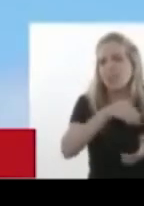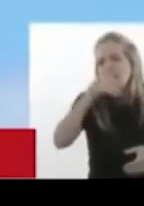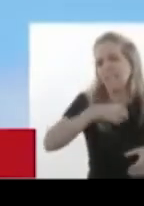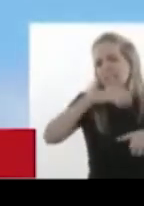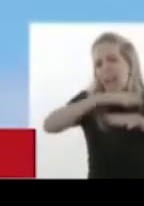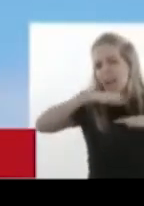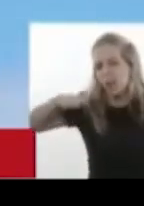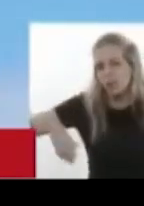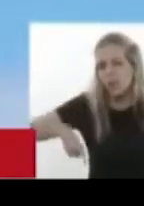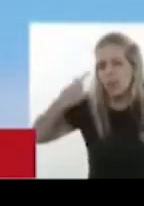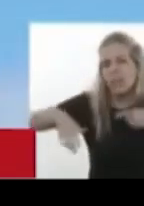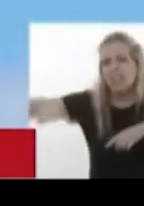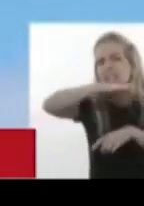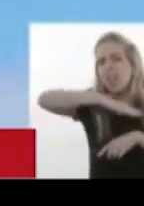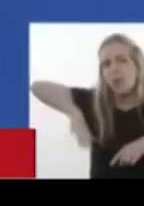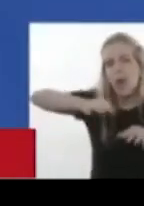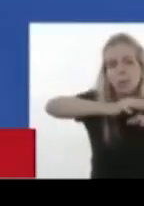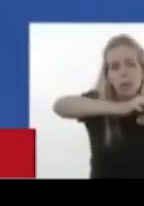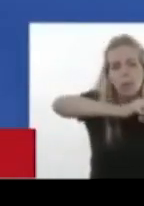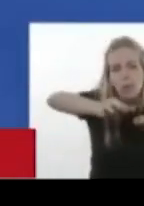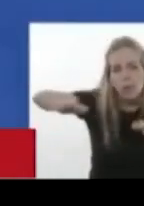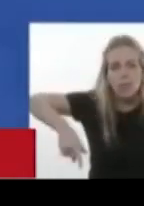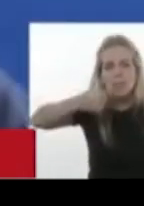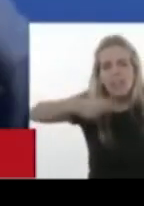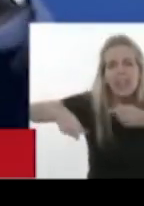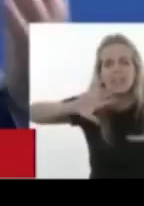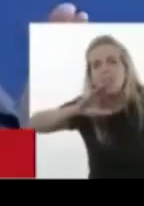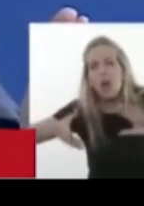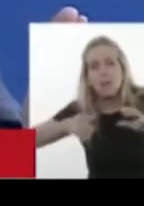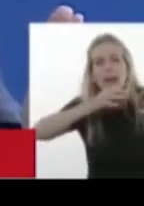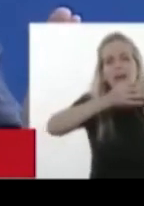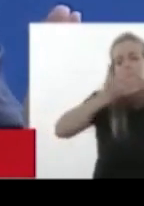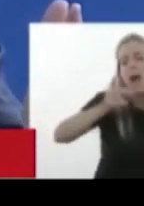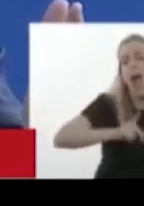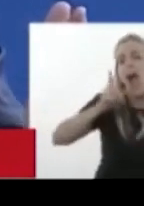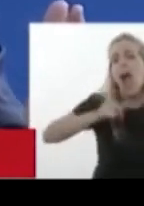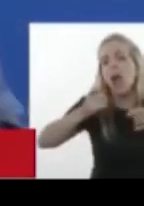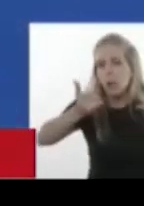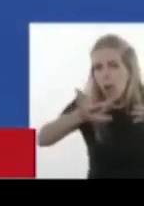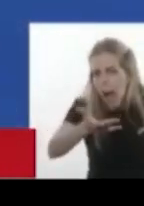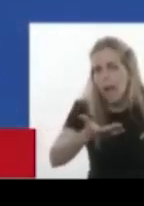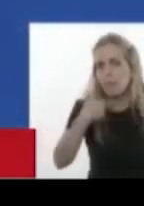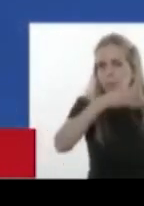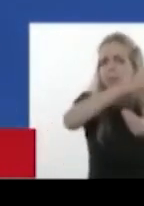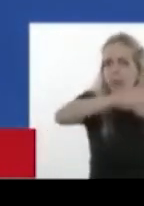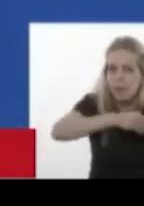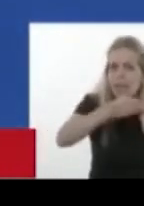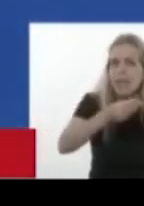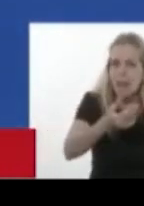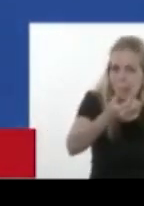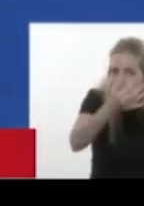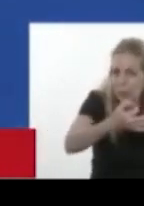distintas latitudes, con distintas realidades. Algunos en buena posición económica, otros en muy mala